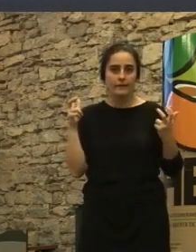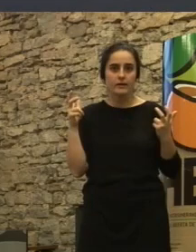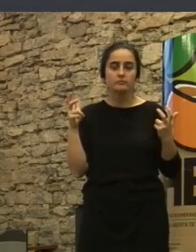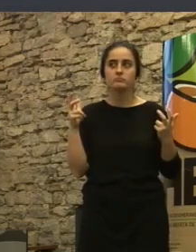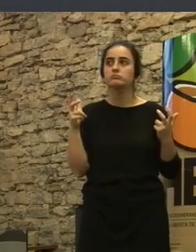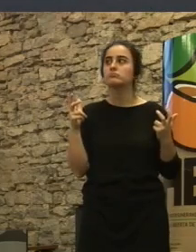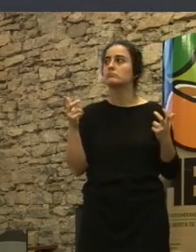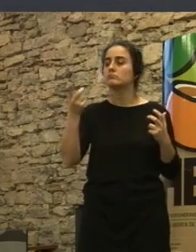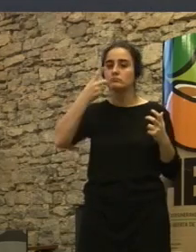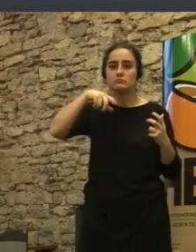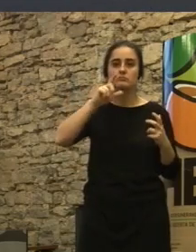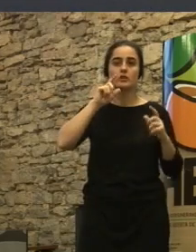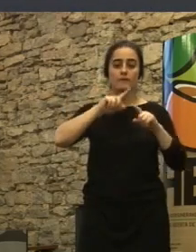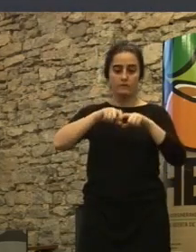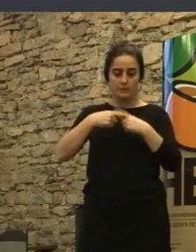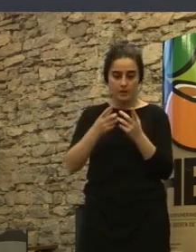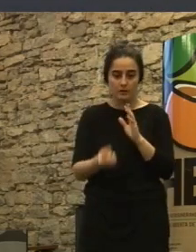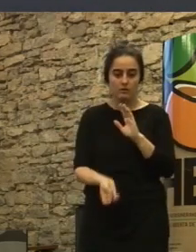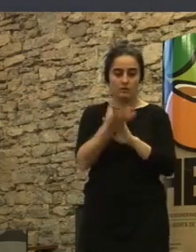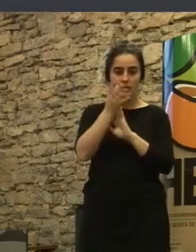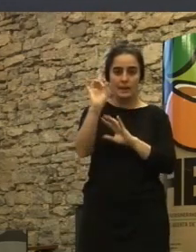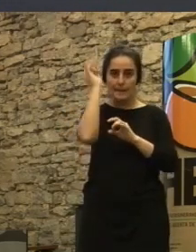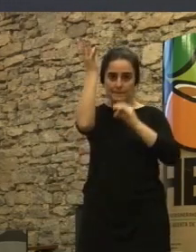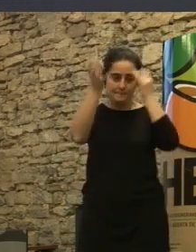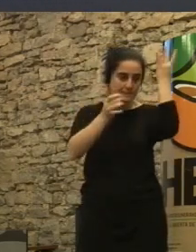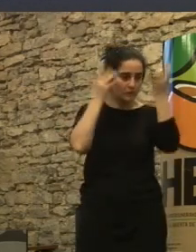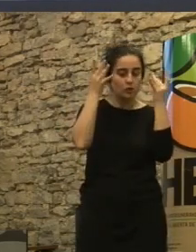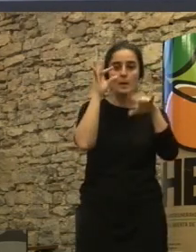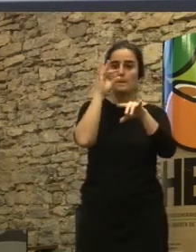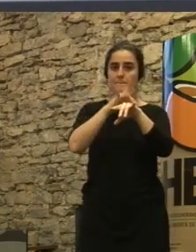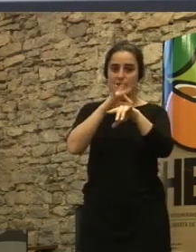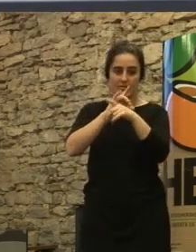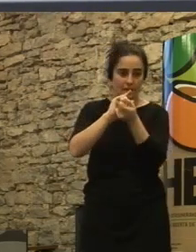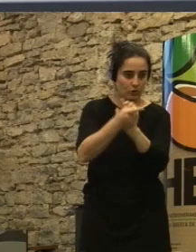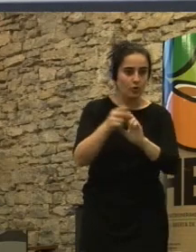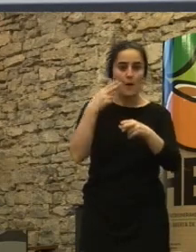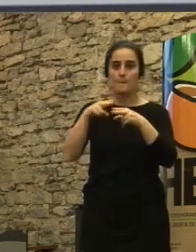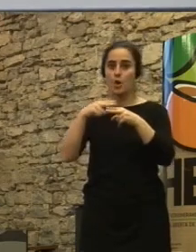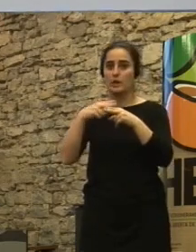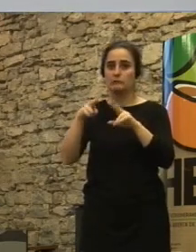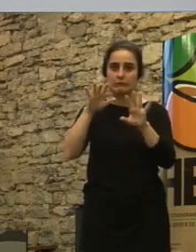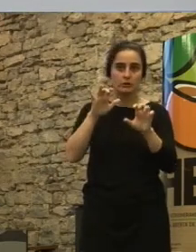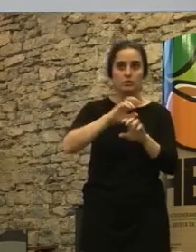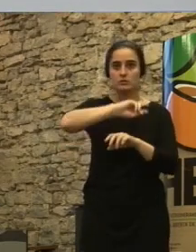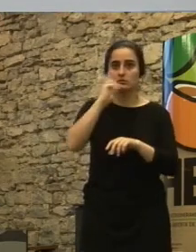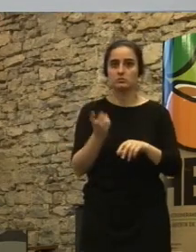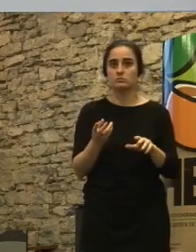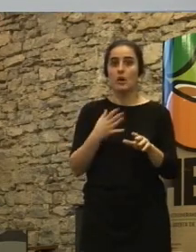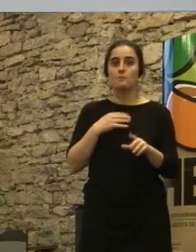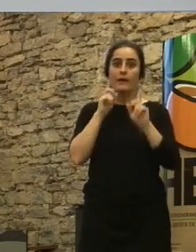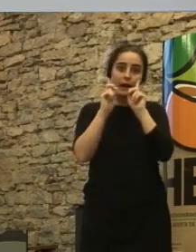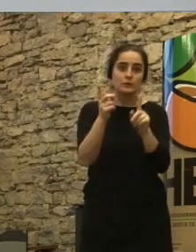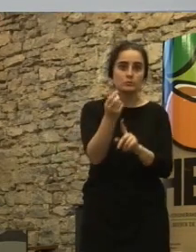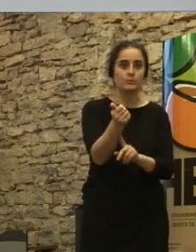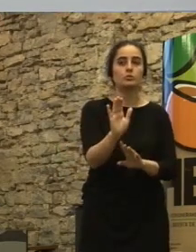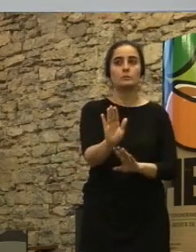vuelto creadores, inventores, médicos, políticos y todo. A lo mejor son pocos casos,